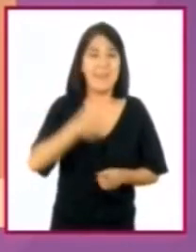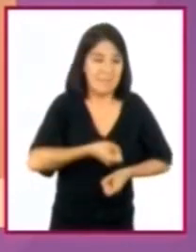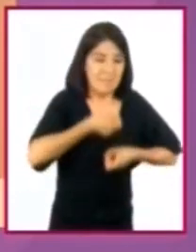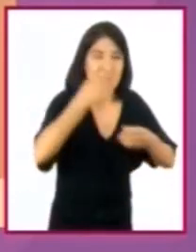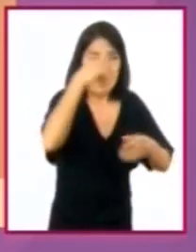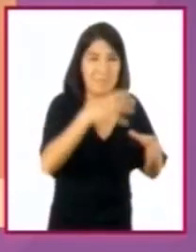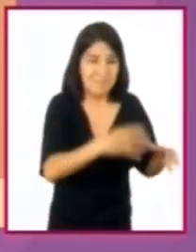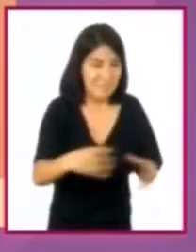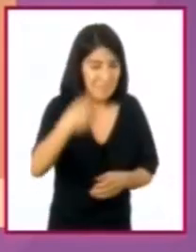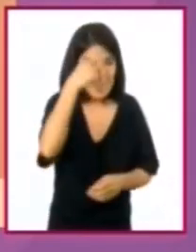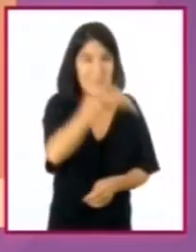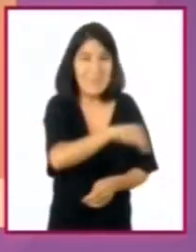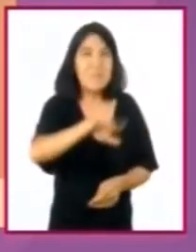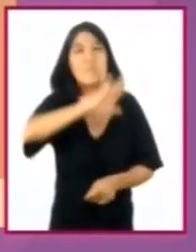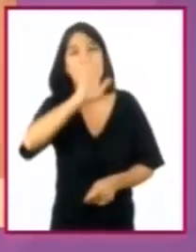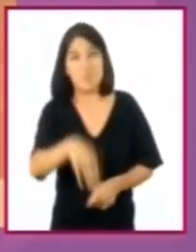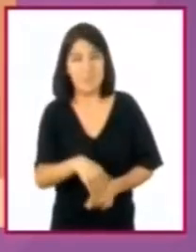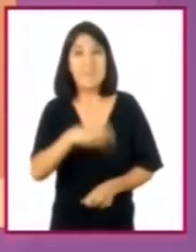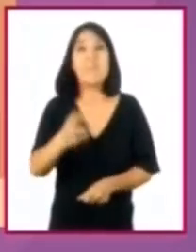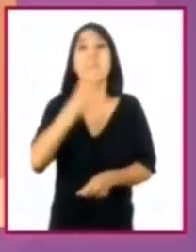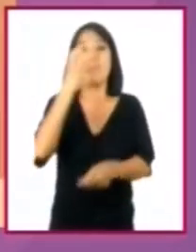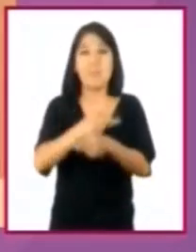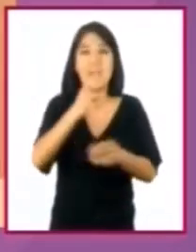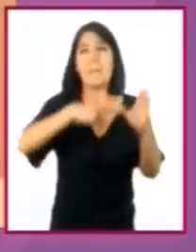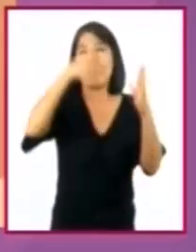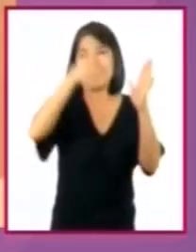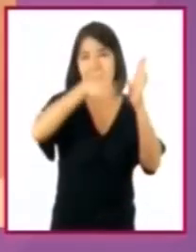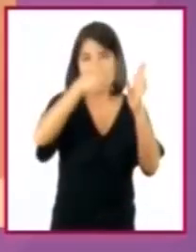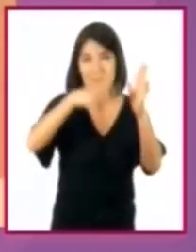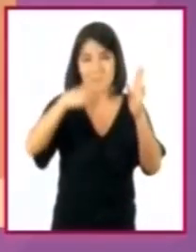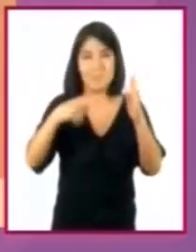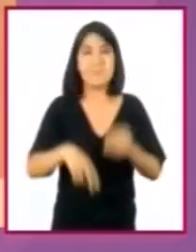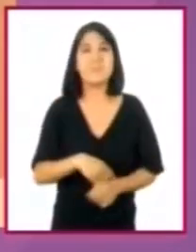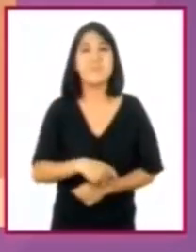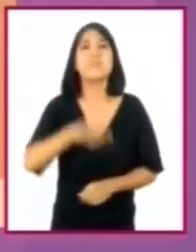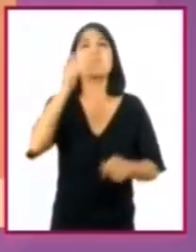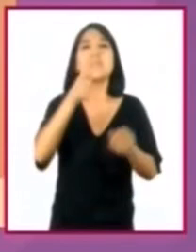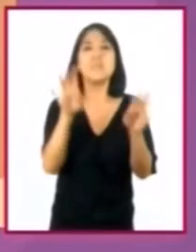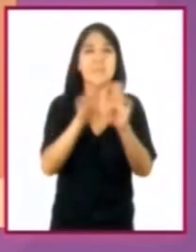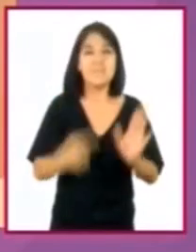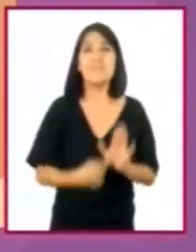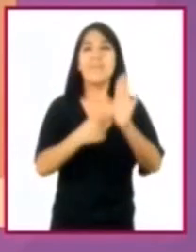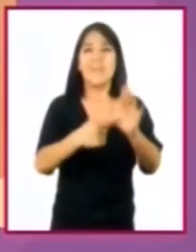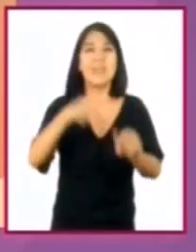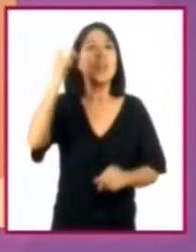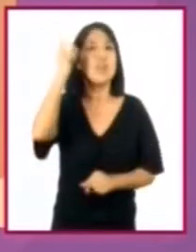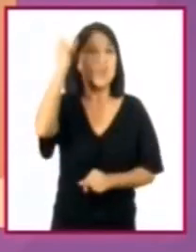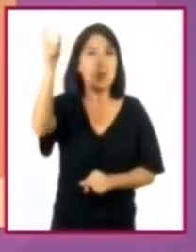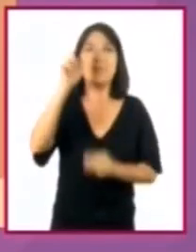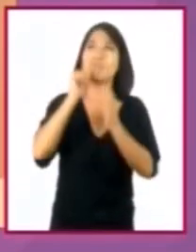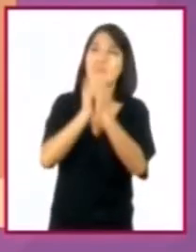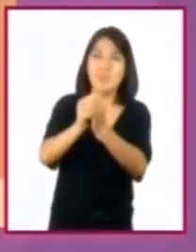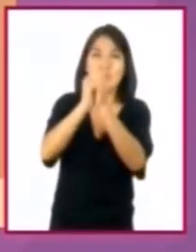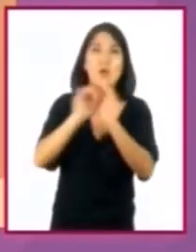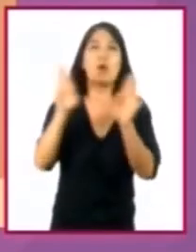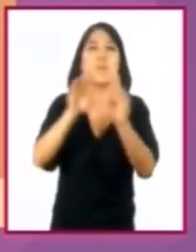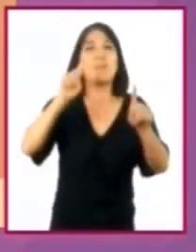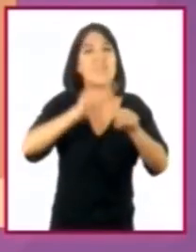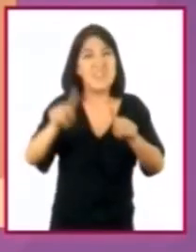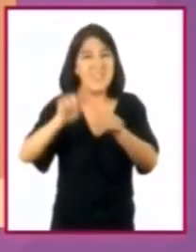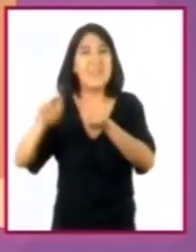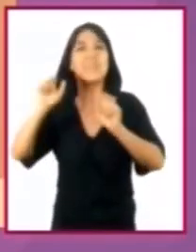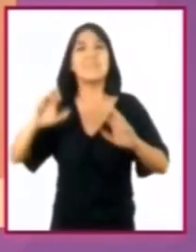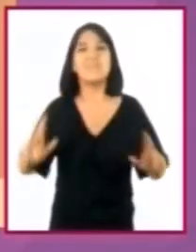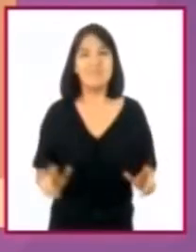edificaciones habitacionales. Tercero, pinturas murales. Aportan información sobre sus dioses, las diferentes prácticas